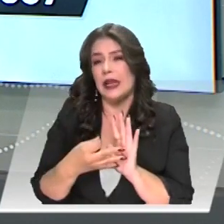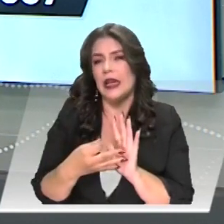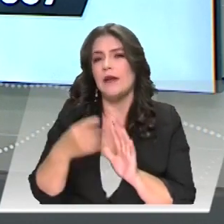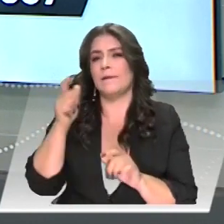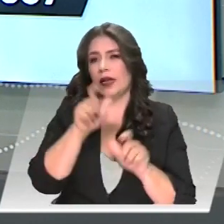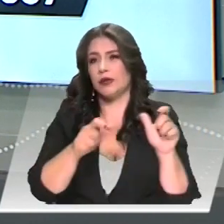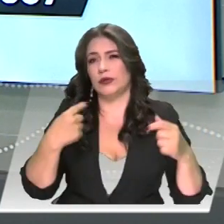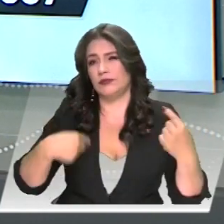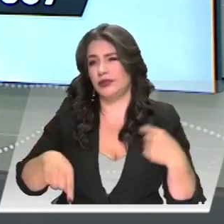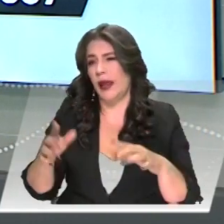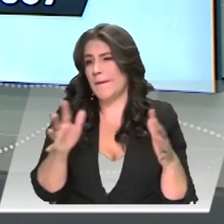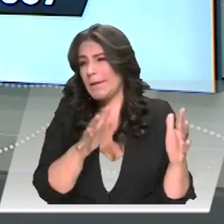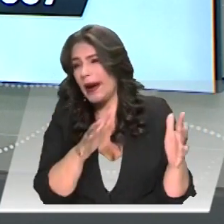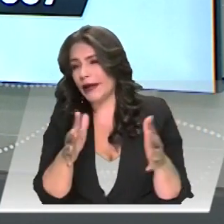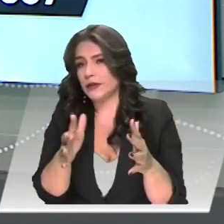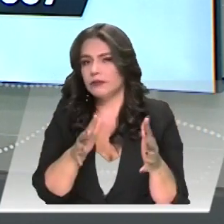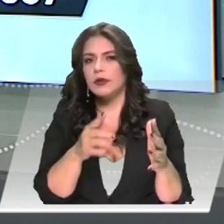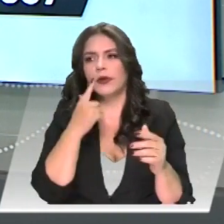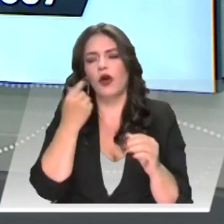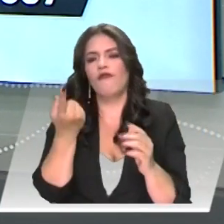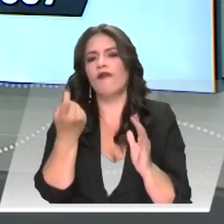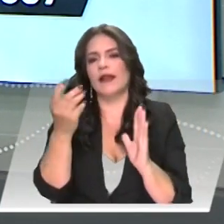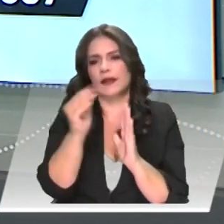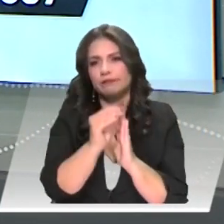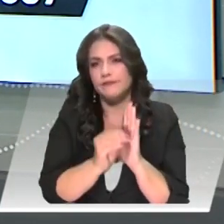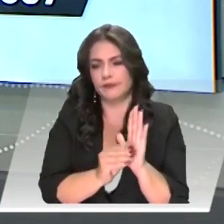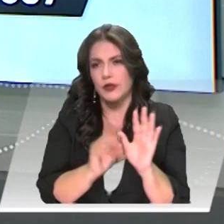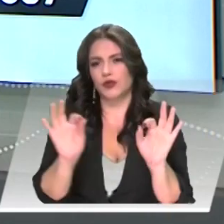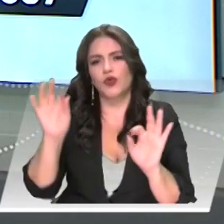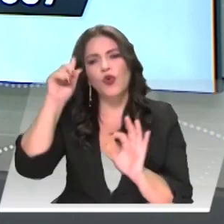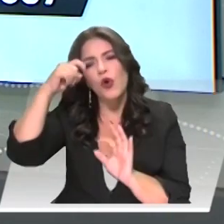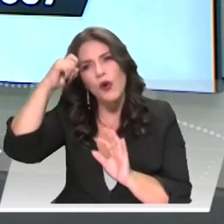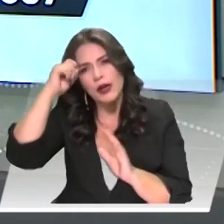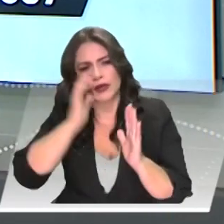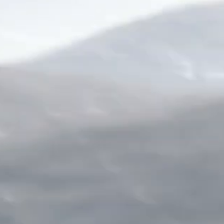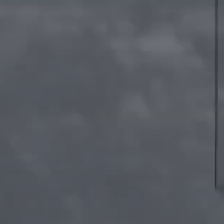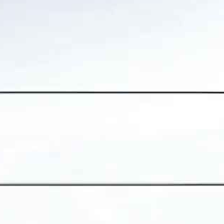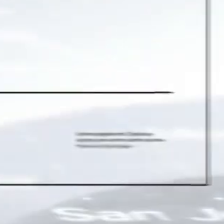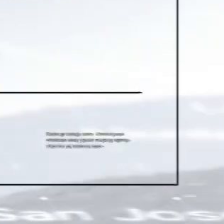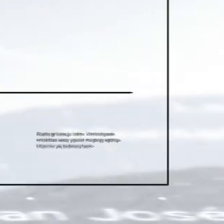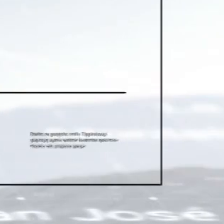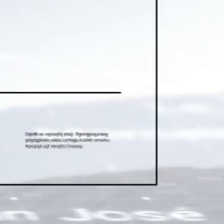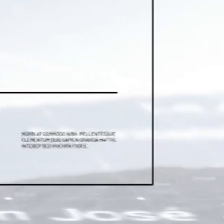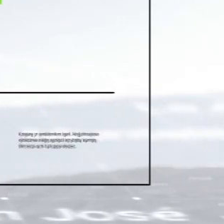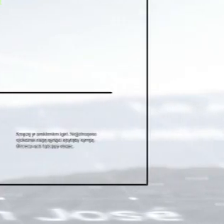heridos. Este consolidado todavía se está construyendo por parte de la gobernación de Antioquia.